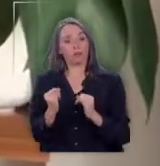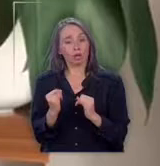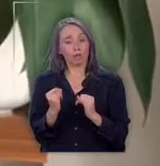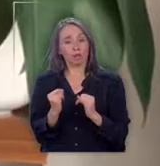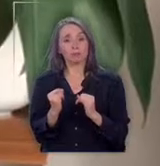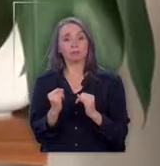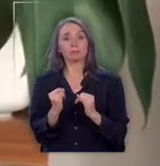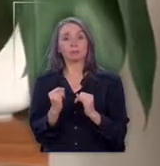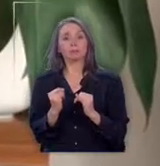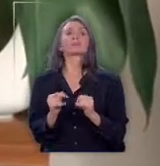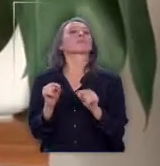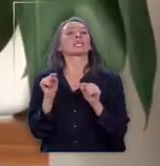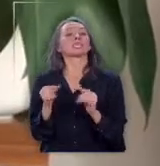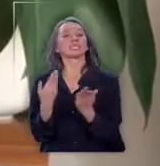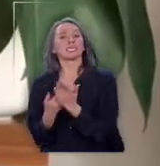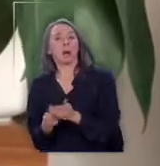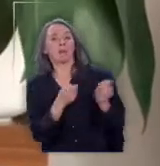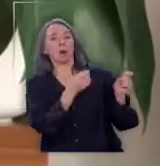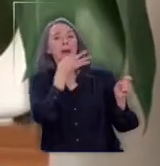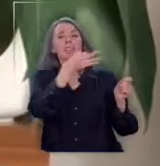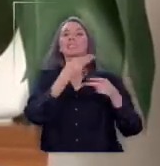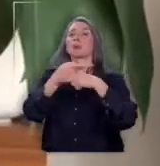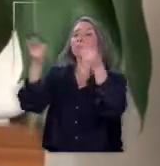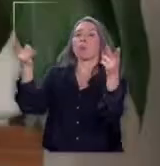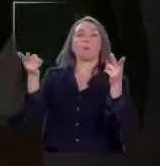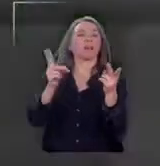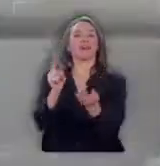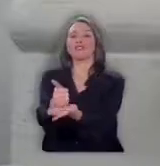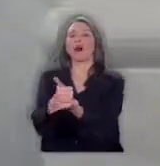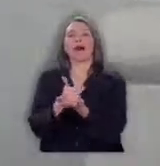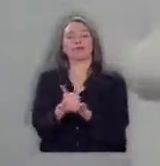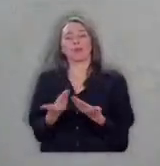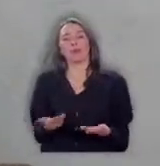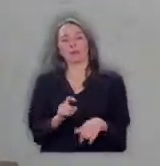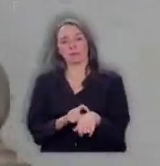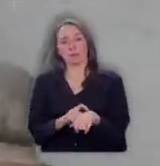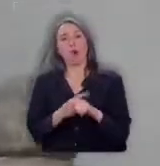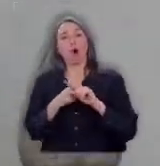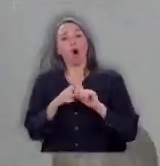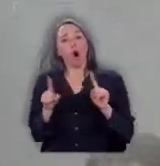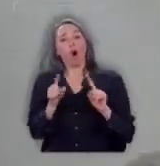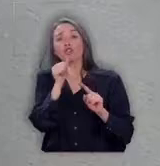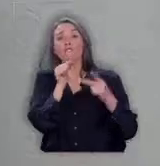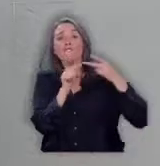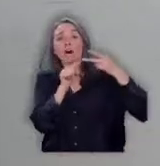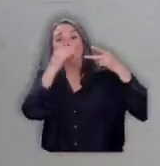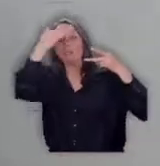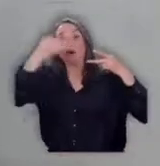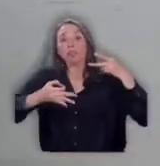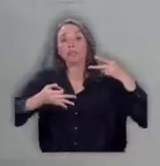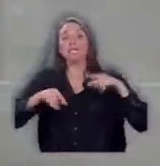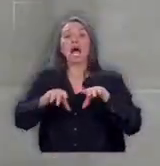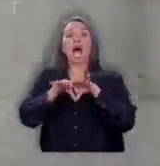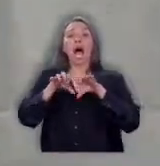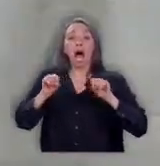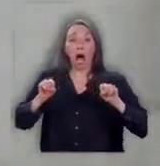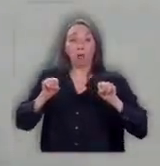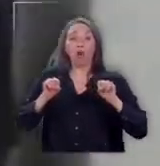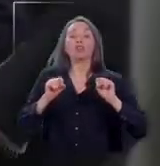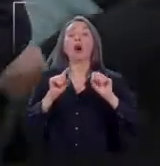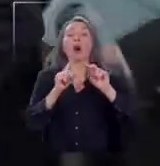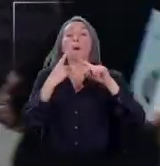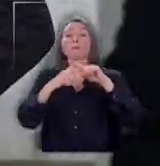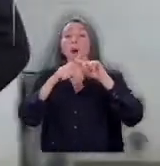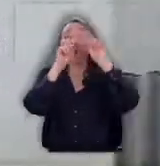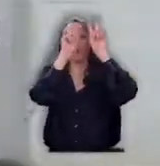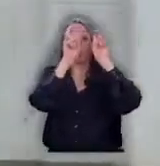público este tipo de propuestas no ayuda en este momento otro punto por determinar será Si el acuerdo se va a cerrando por partes